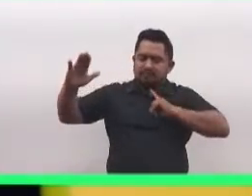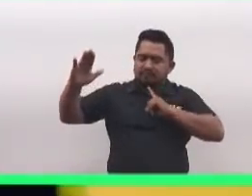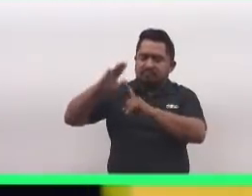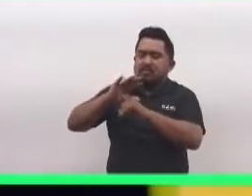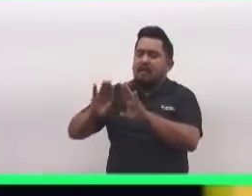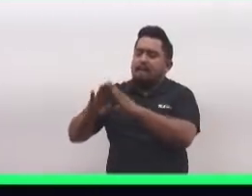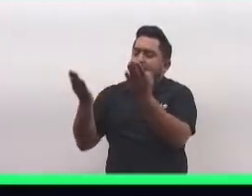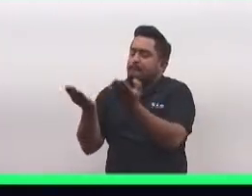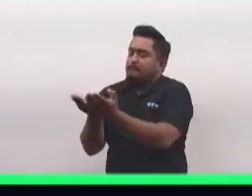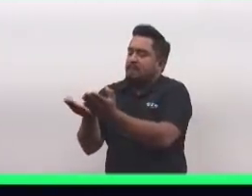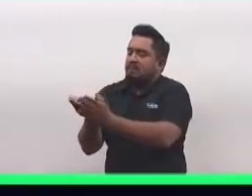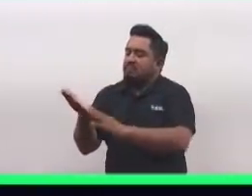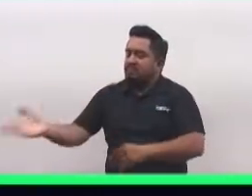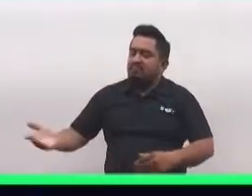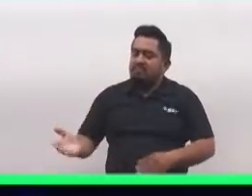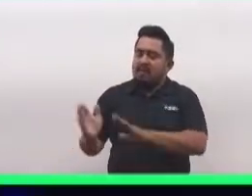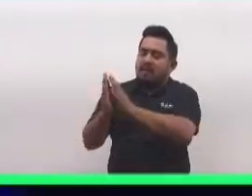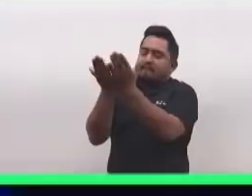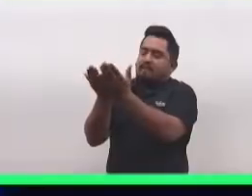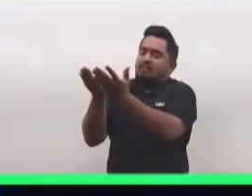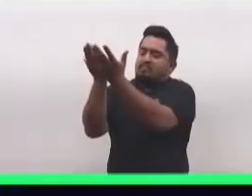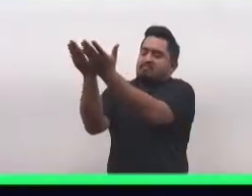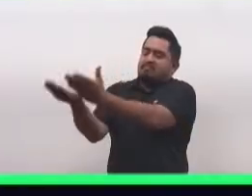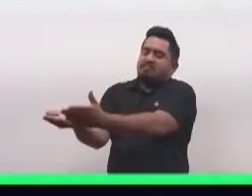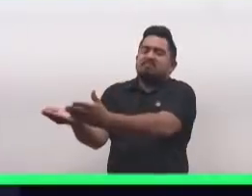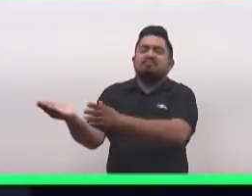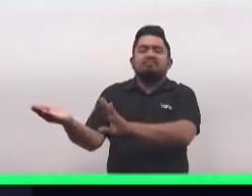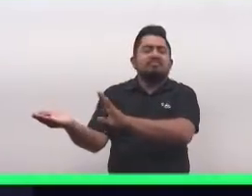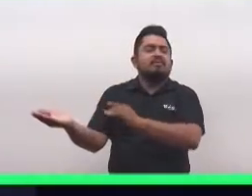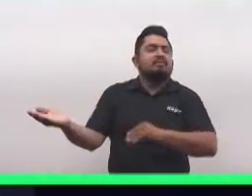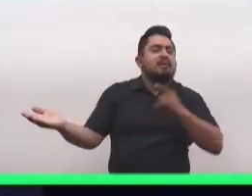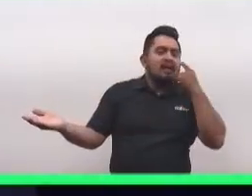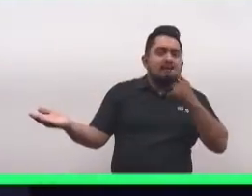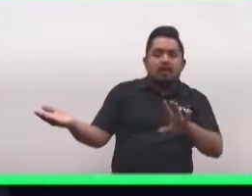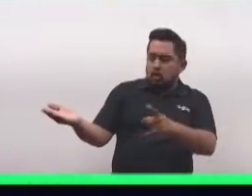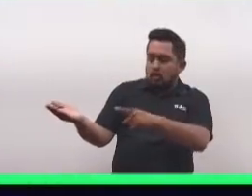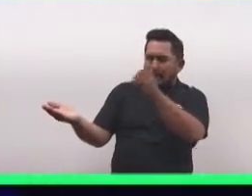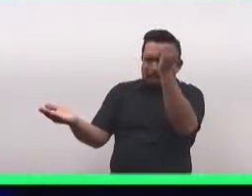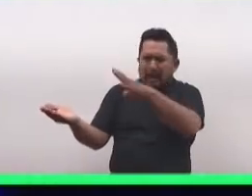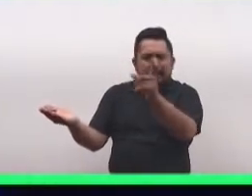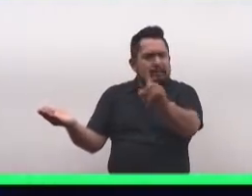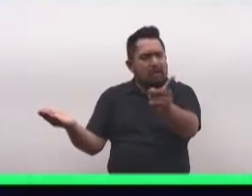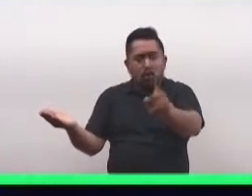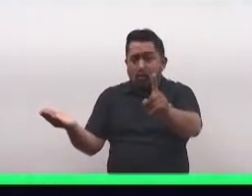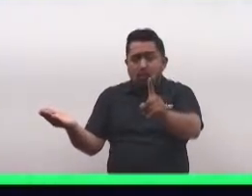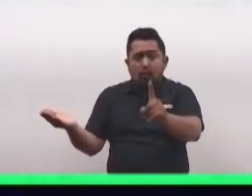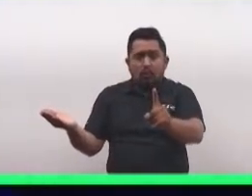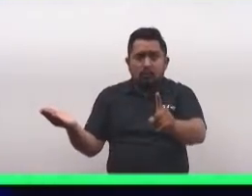la abrimos la dejamos en un saldo y la dejamos encargada de la casa la biblia no es mágica